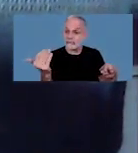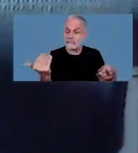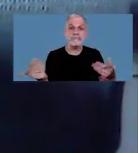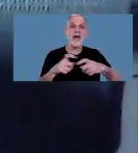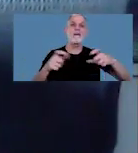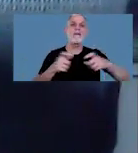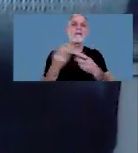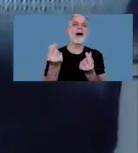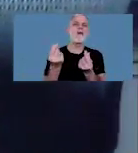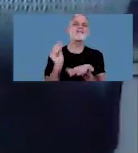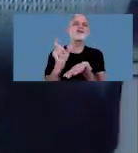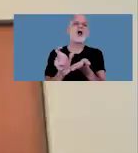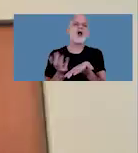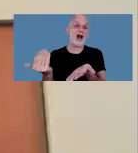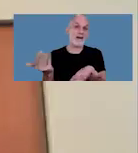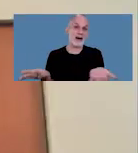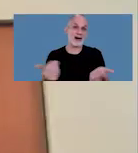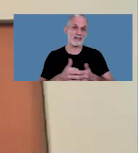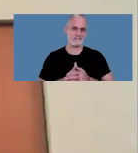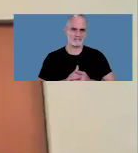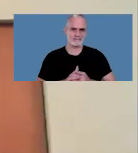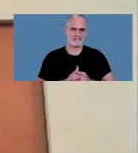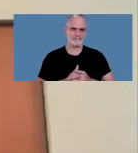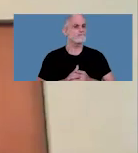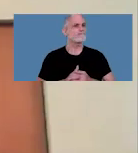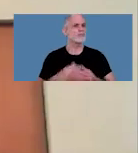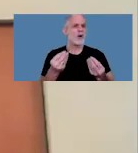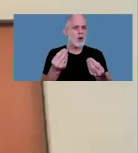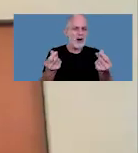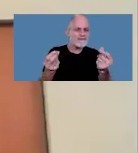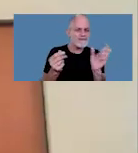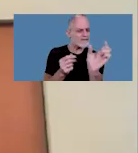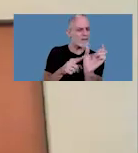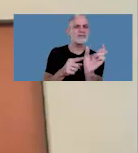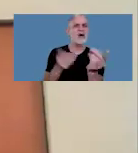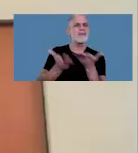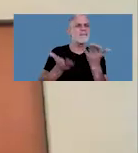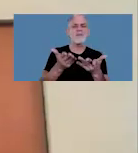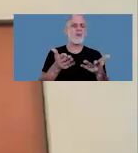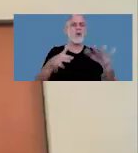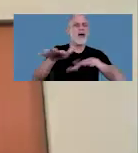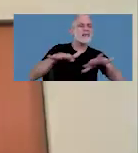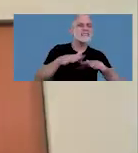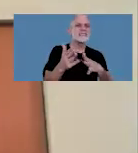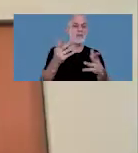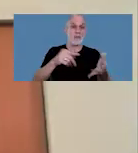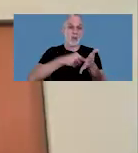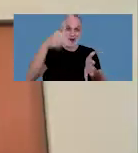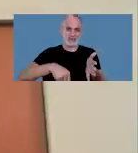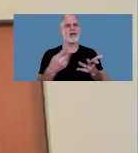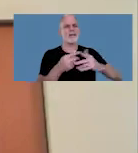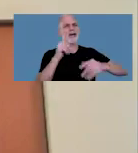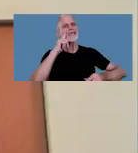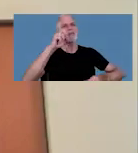evaluación. claro. ¿Cómo se evalúan los inmuebles? Para Cava mencionaste que eran por el IPC,